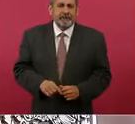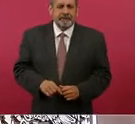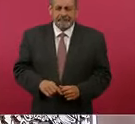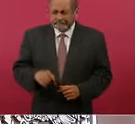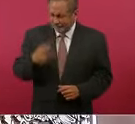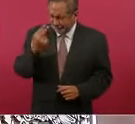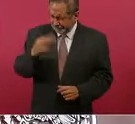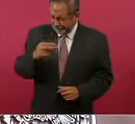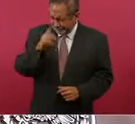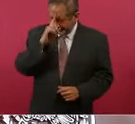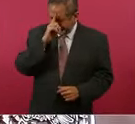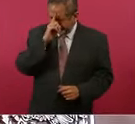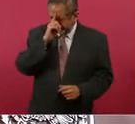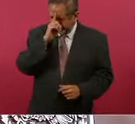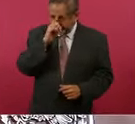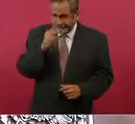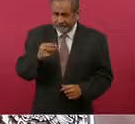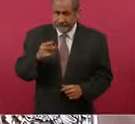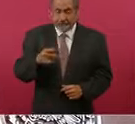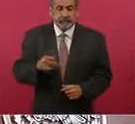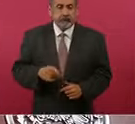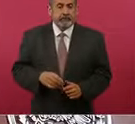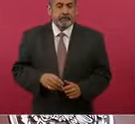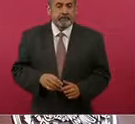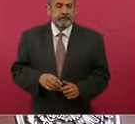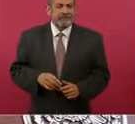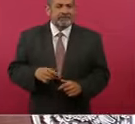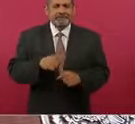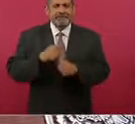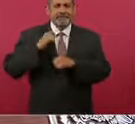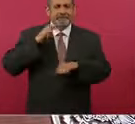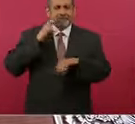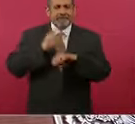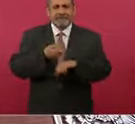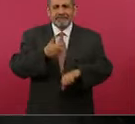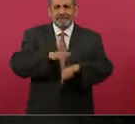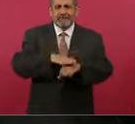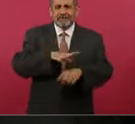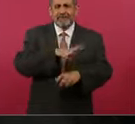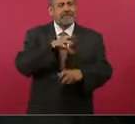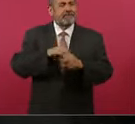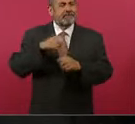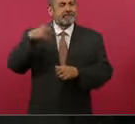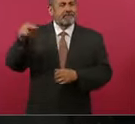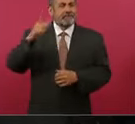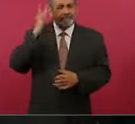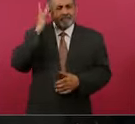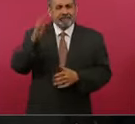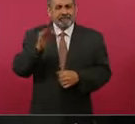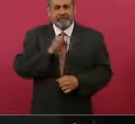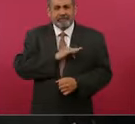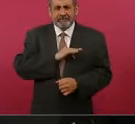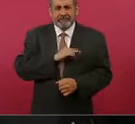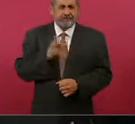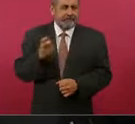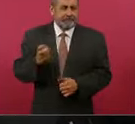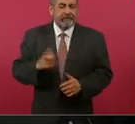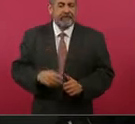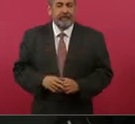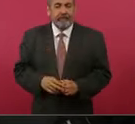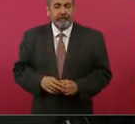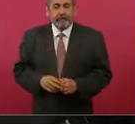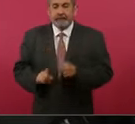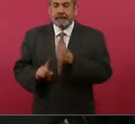se llamaba el que administraba lo de Santa Fe. Y ahí se